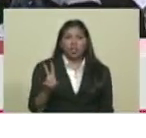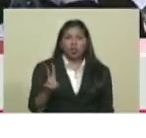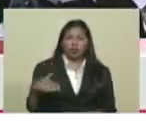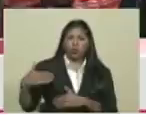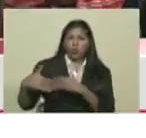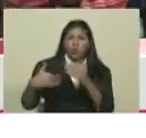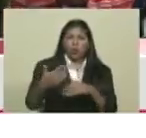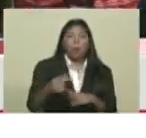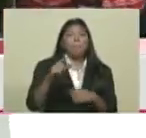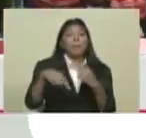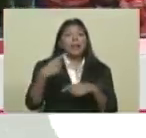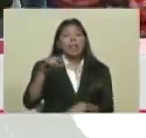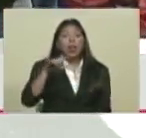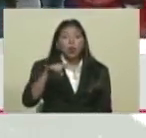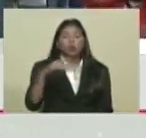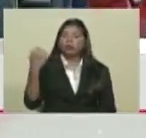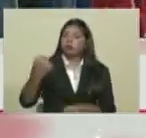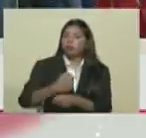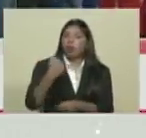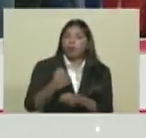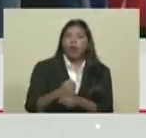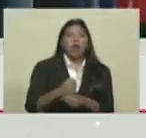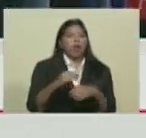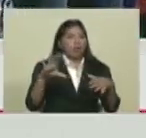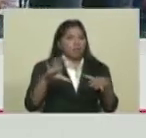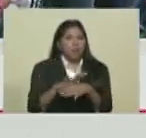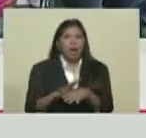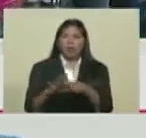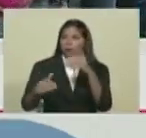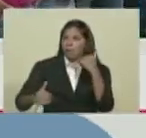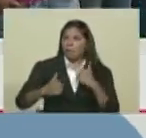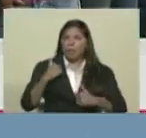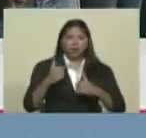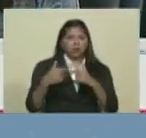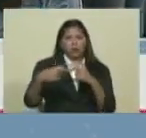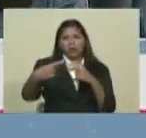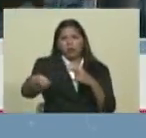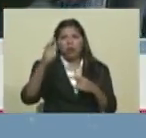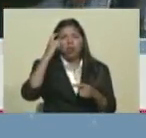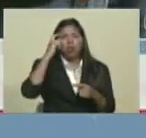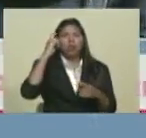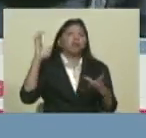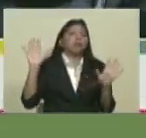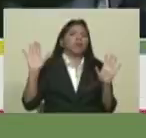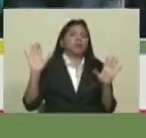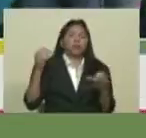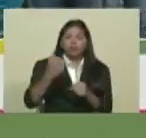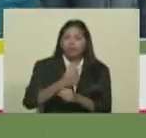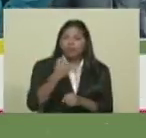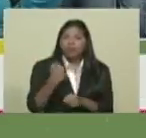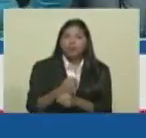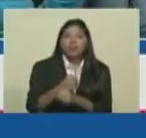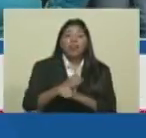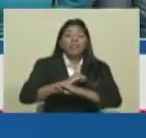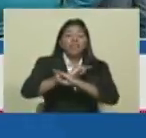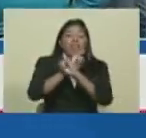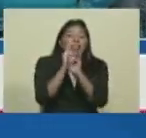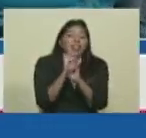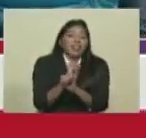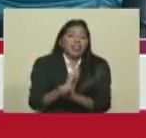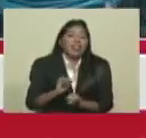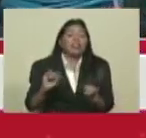trabajar, a trabajar. Y el martes y el miércoles. Y seguir trabajando para tener un buen, feliz